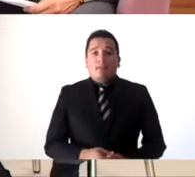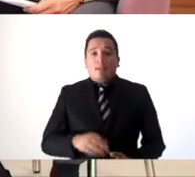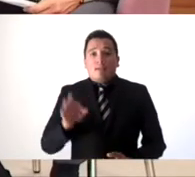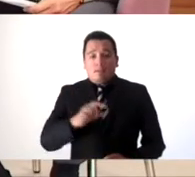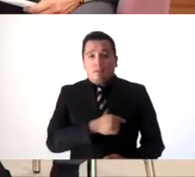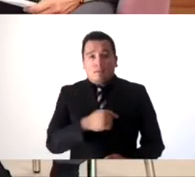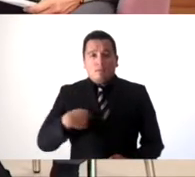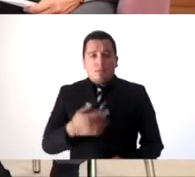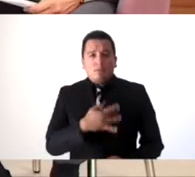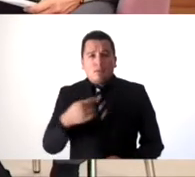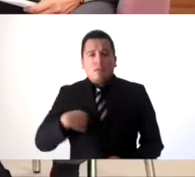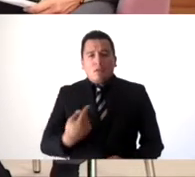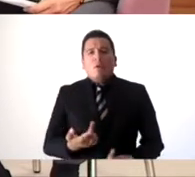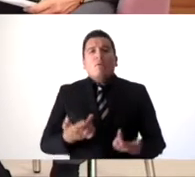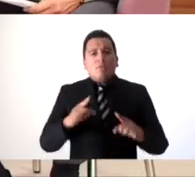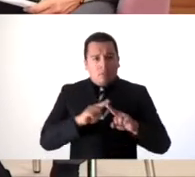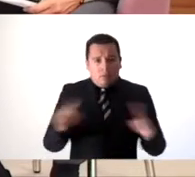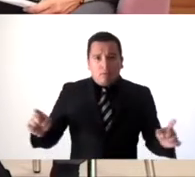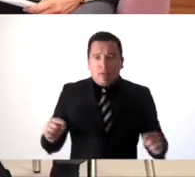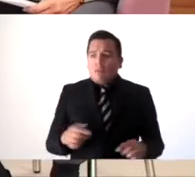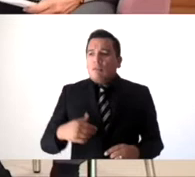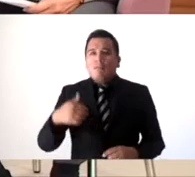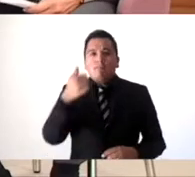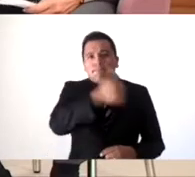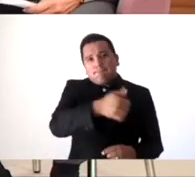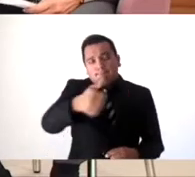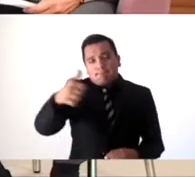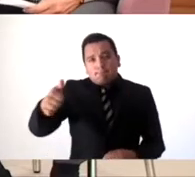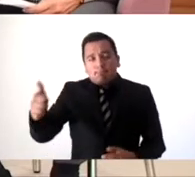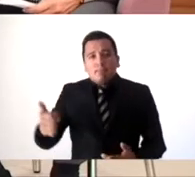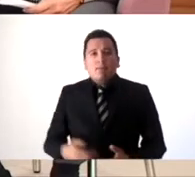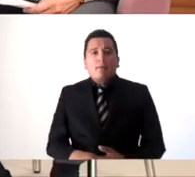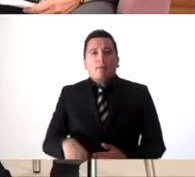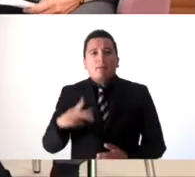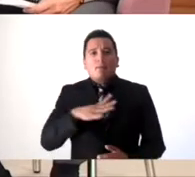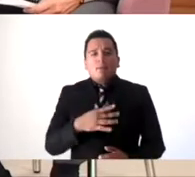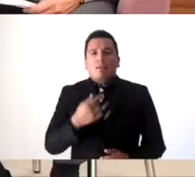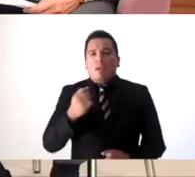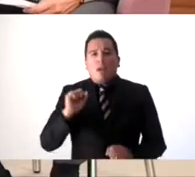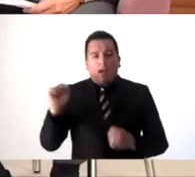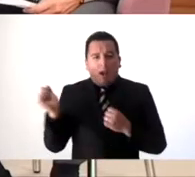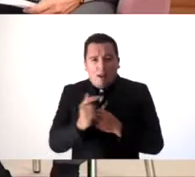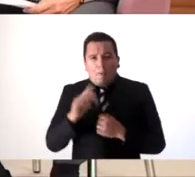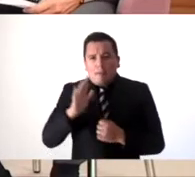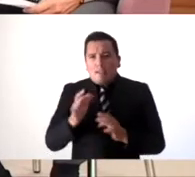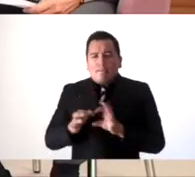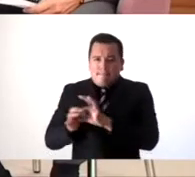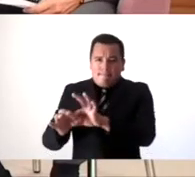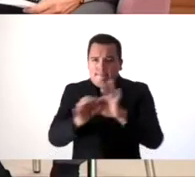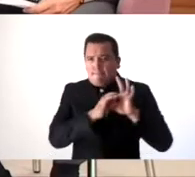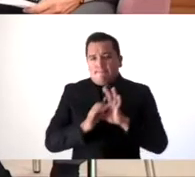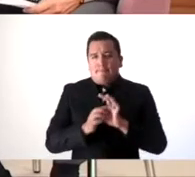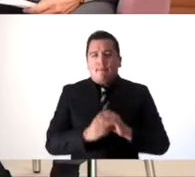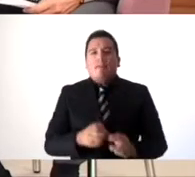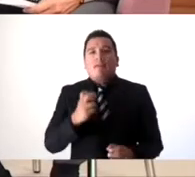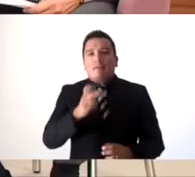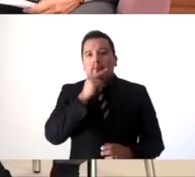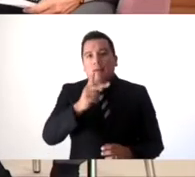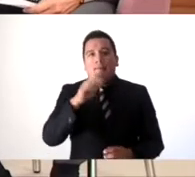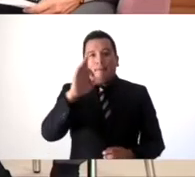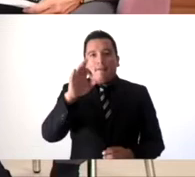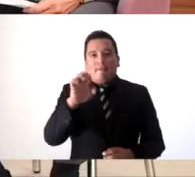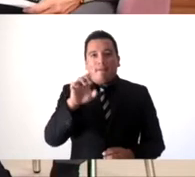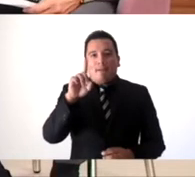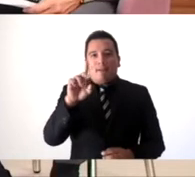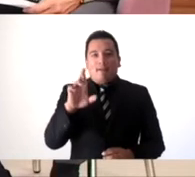de que, a pesar de reconocer que somos diferentes unos con otros, hay algo que nos unifica. Y en ese sentido,